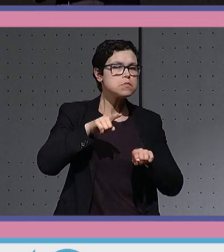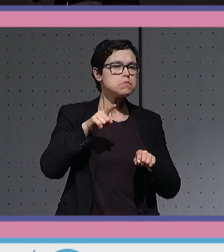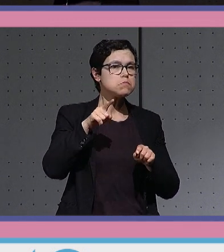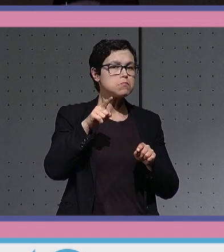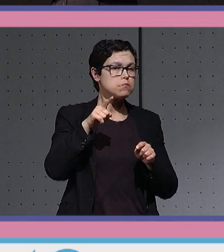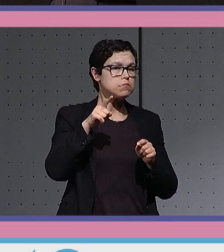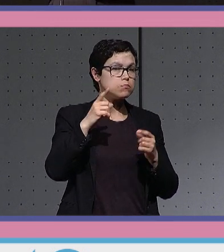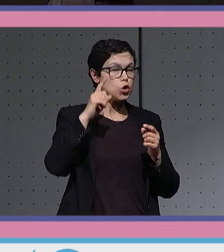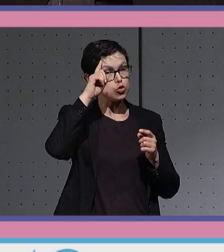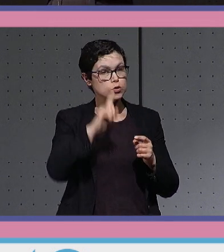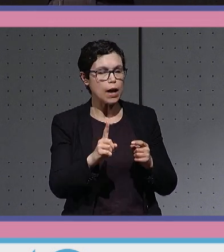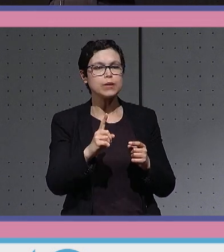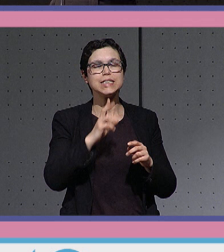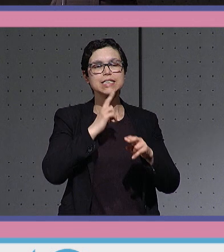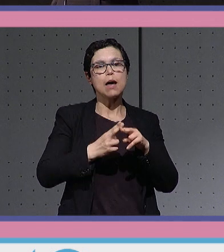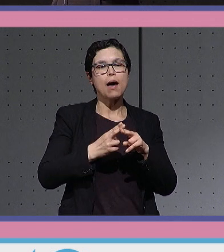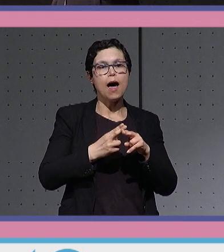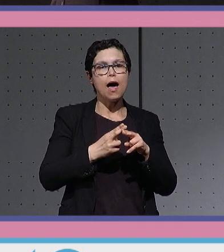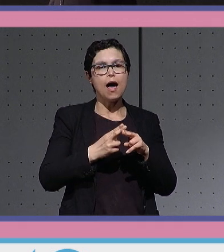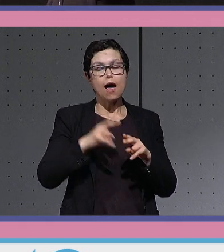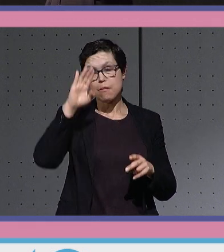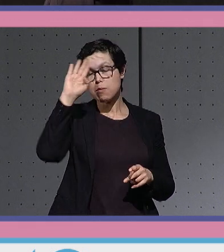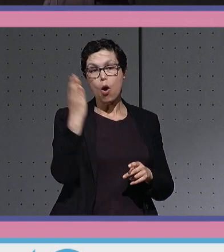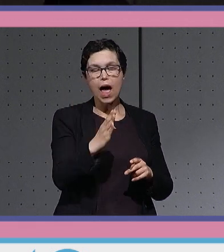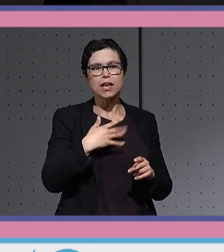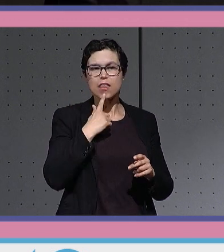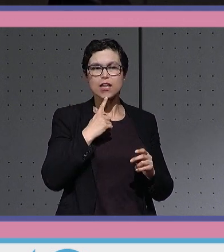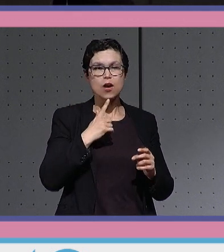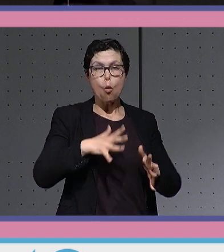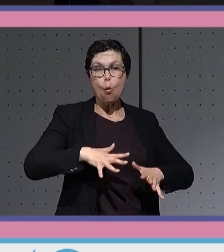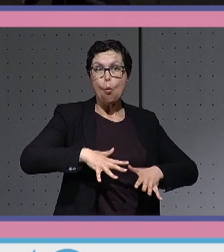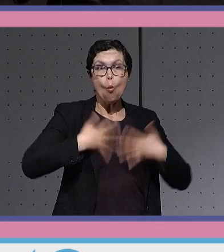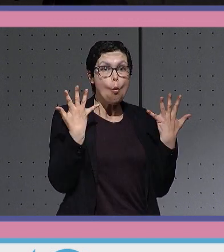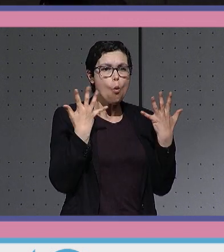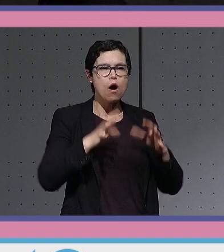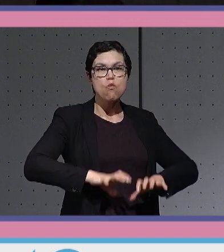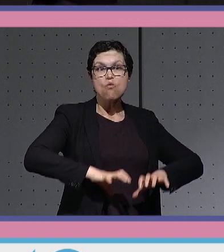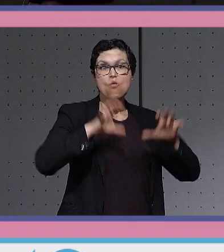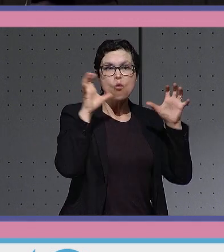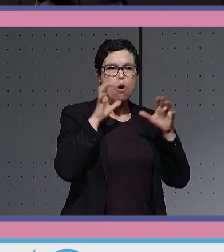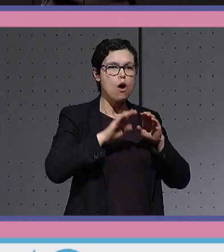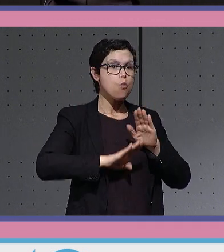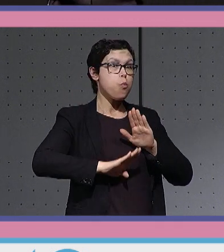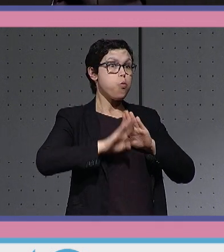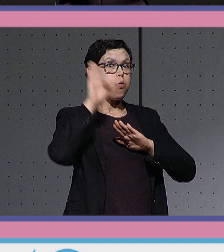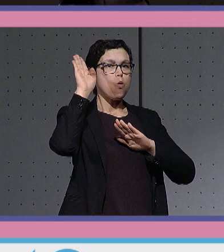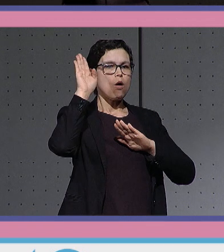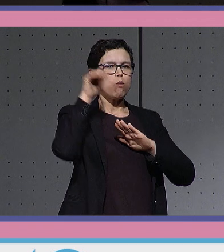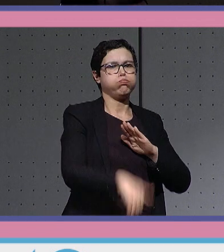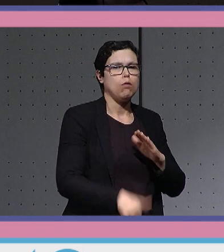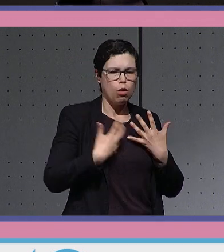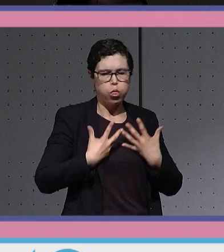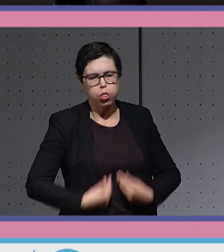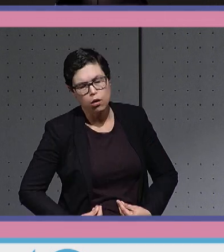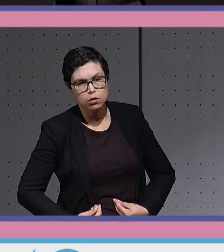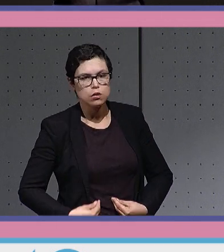tiene que ver con alternancia de episodios de mucha euforia y mucha irritabilidad con otros depresivos, alternando con otras situaciones en